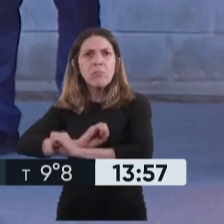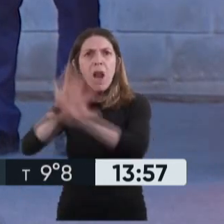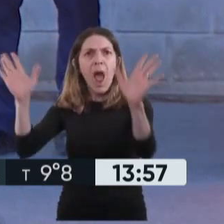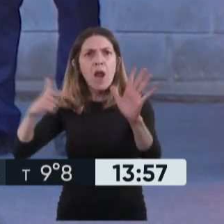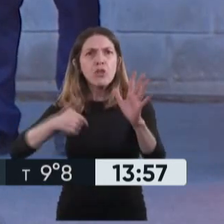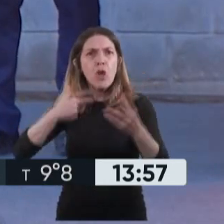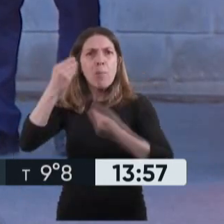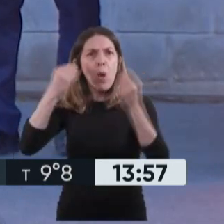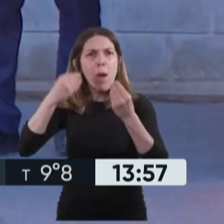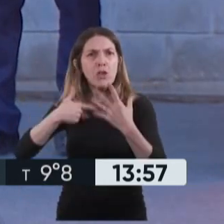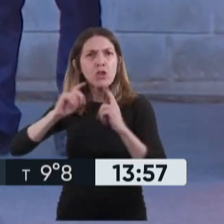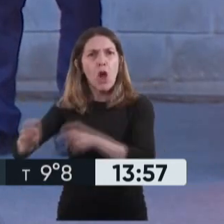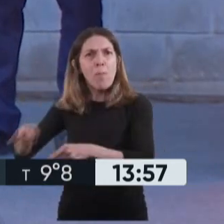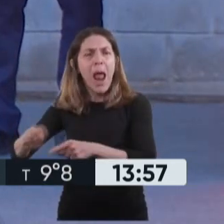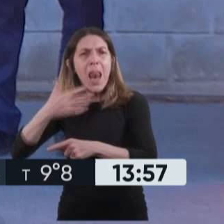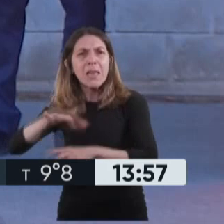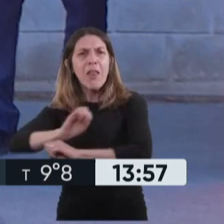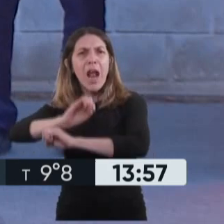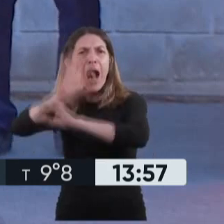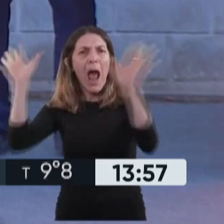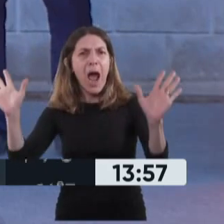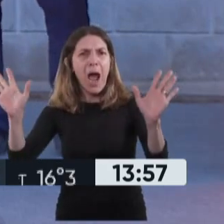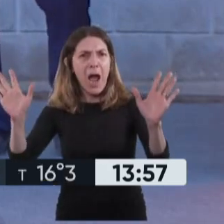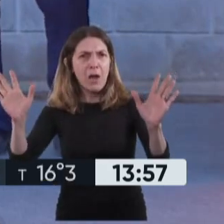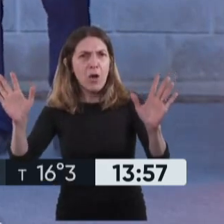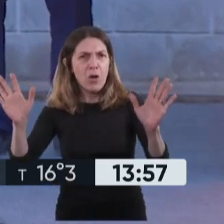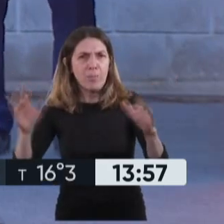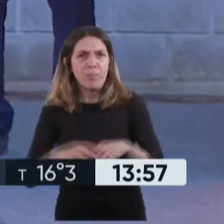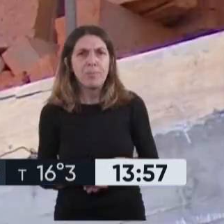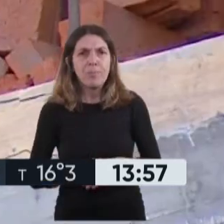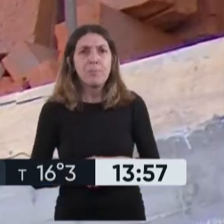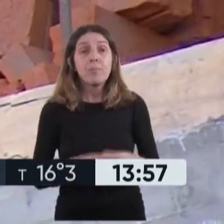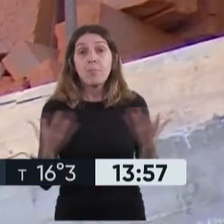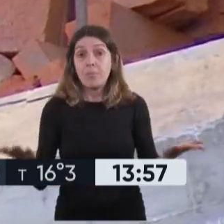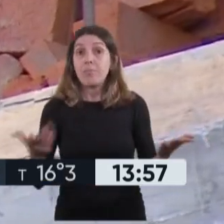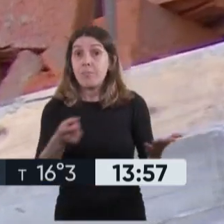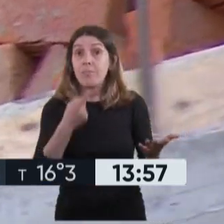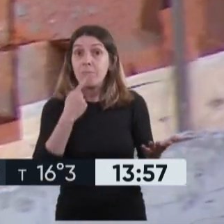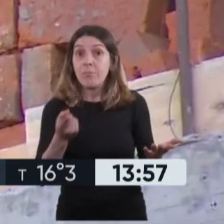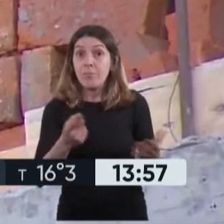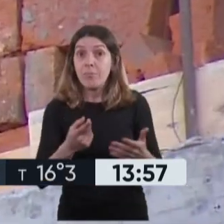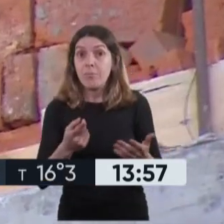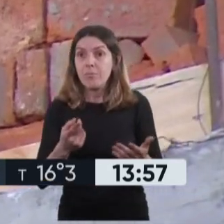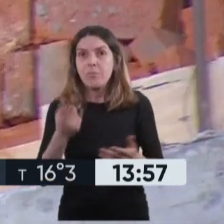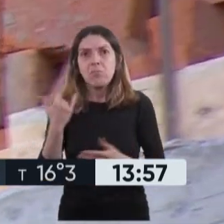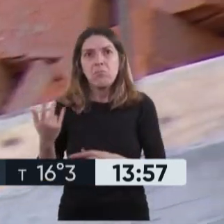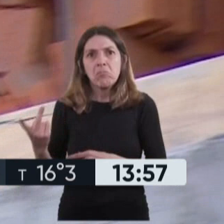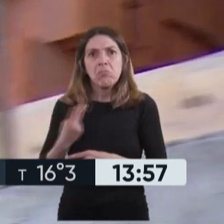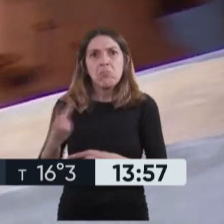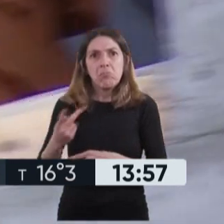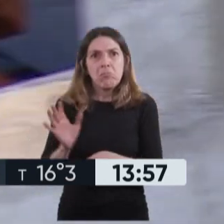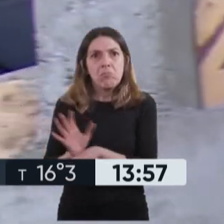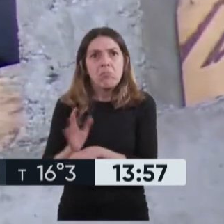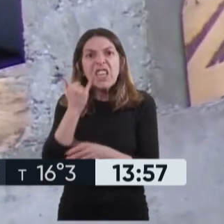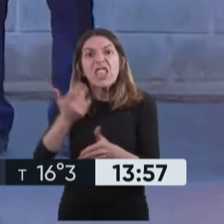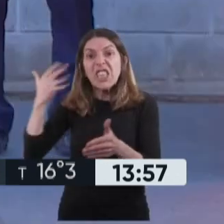preocupación interpretó mejor tiene allí mi preocupaciones y entonces llegamos dadas